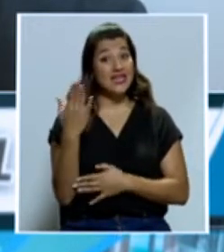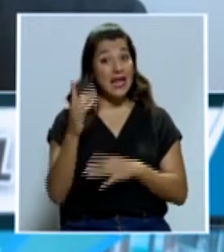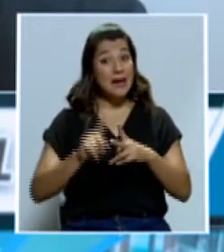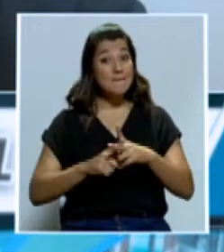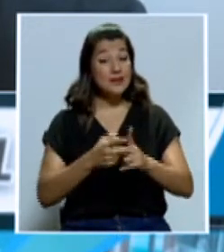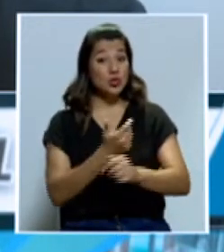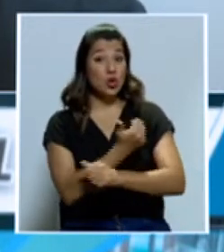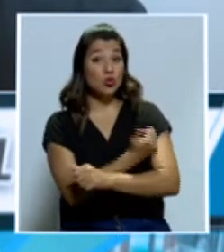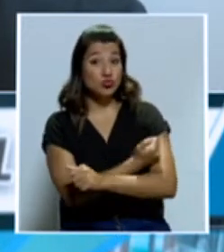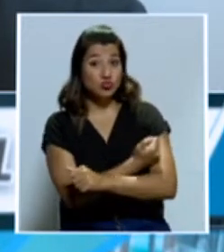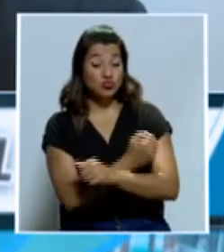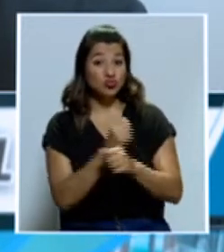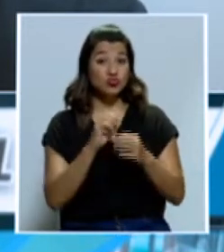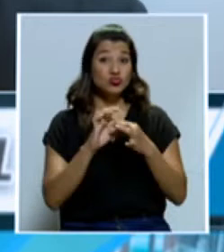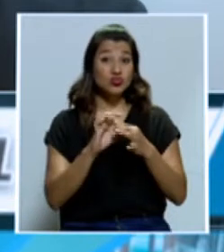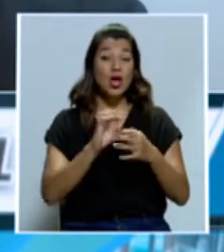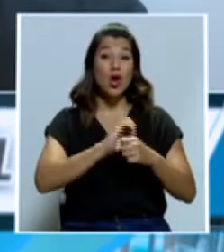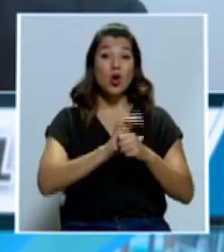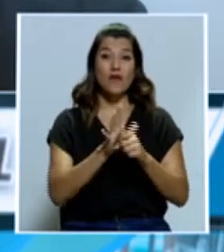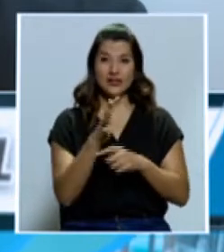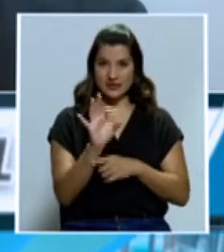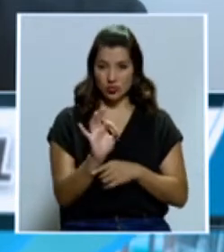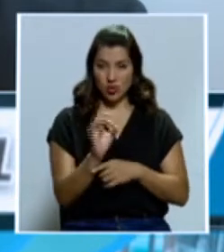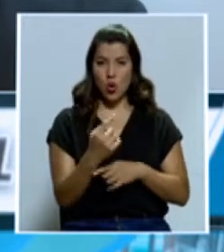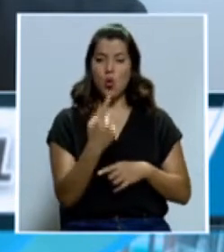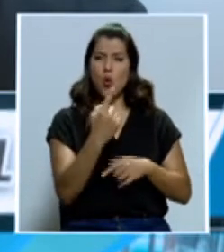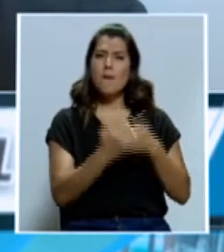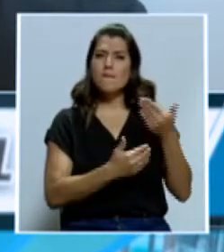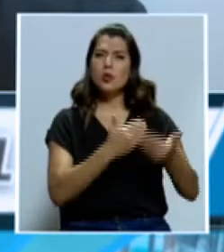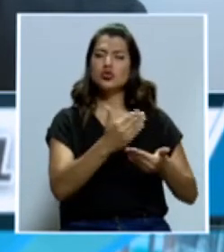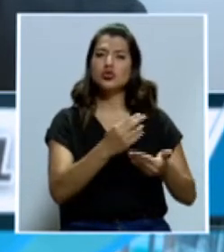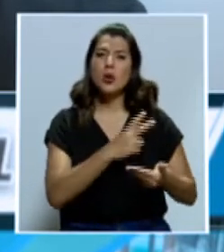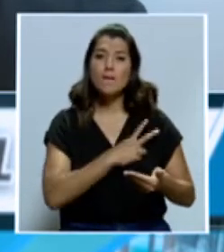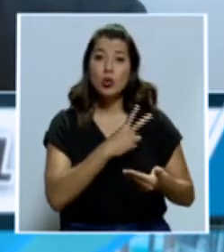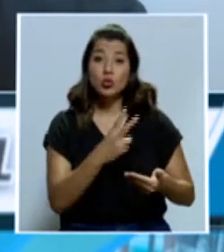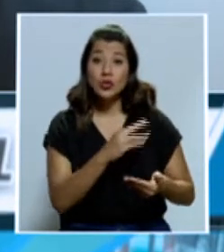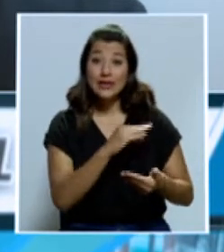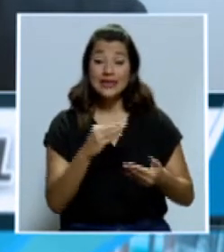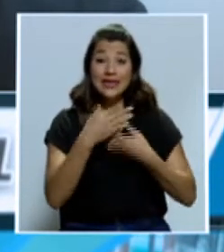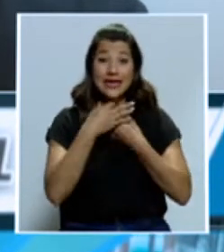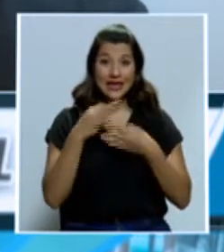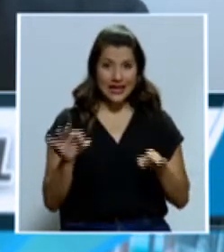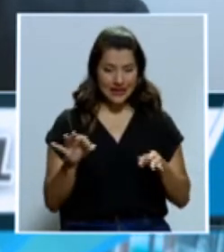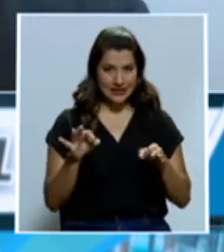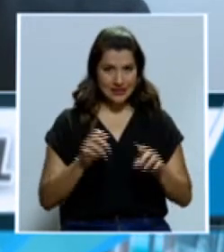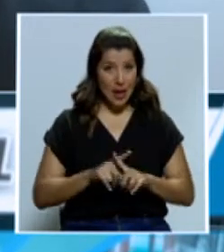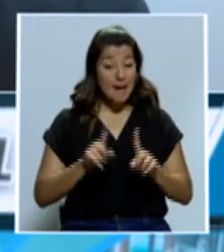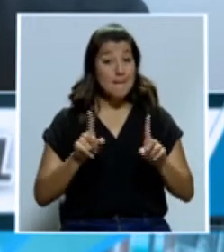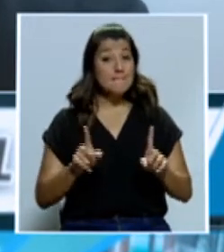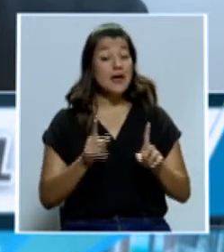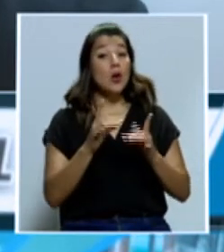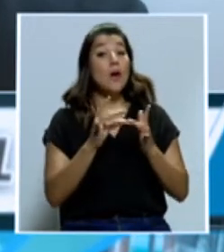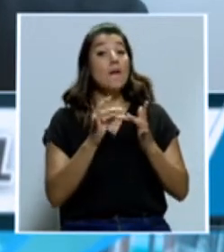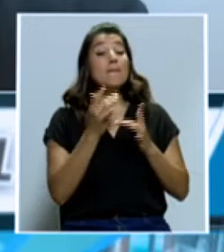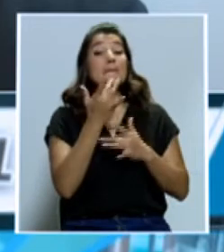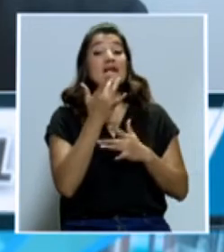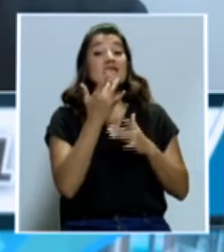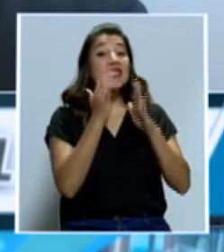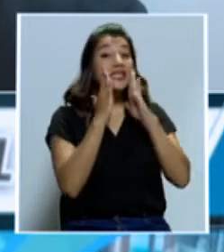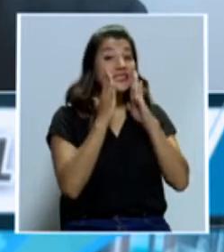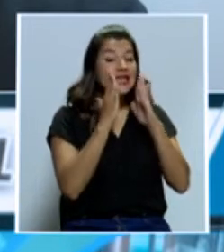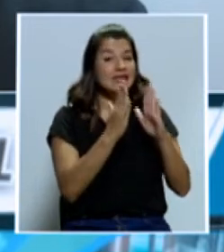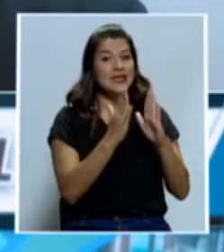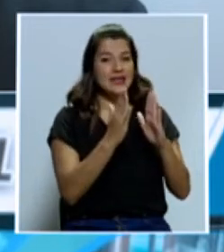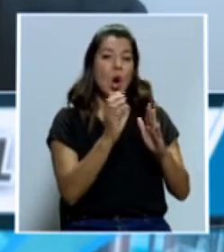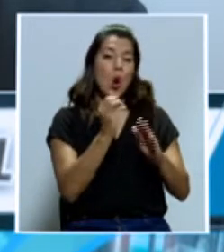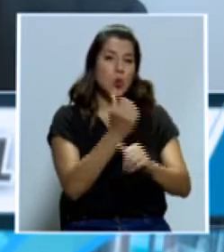masiva contra la COVID-19. Se trata de un proceso voluntario y gratuito, pero darán prioridad a los empleados de los servicios de